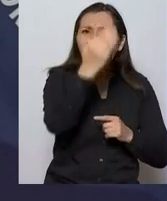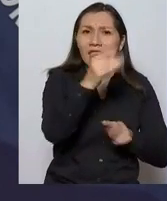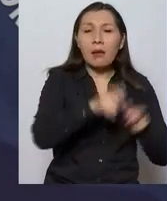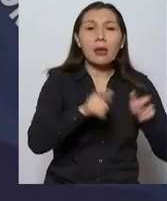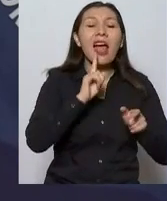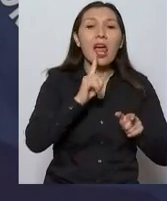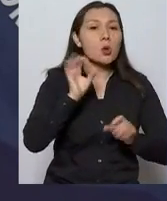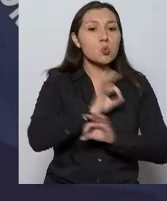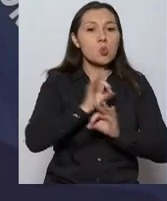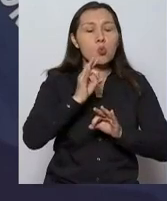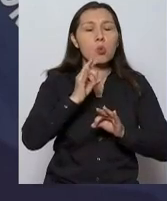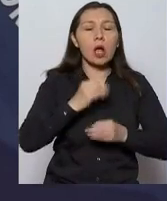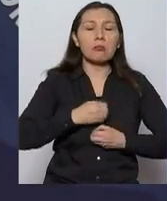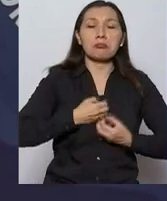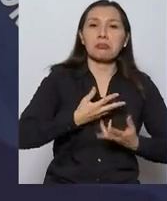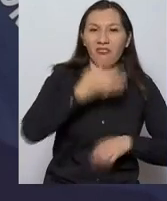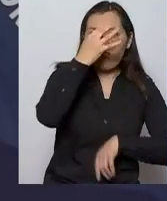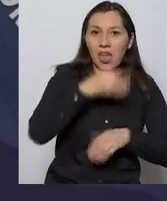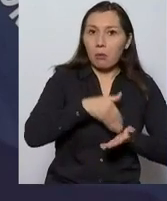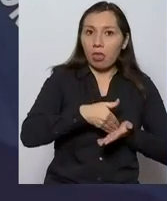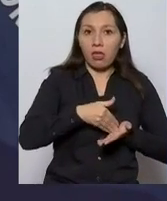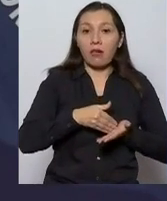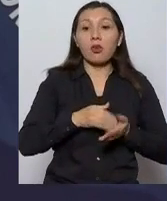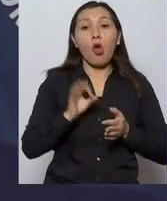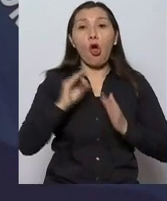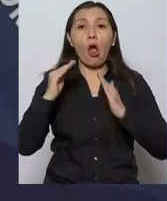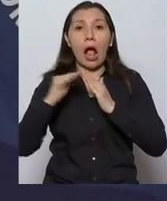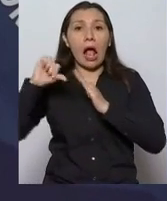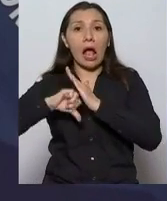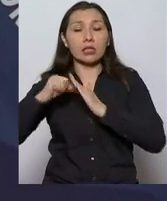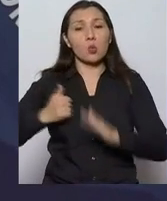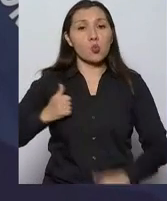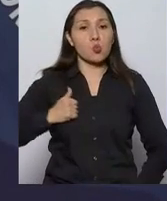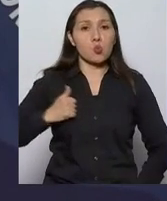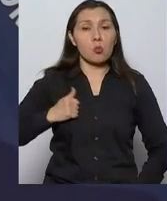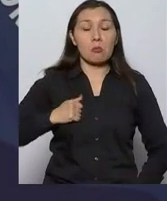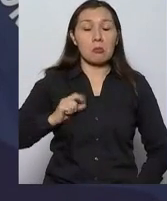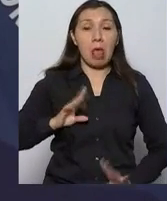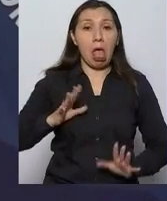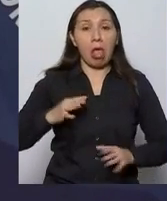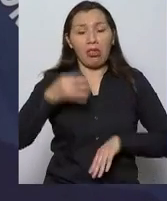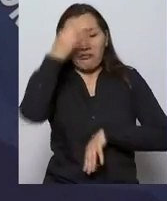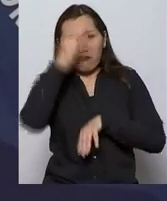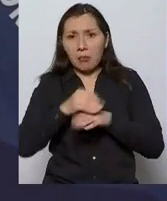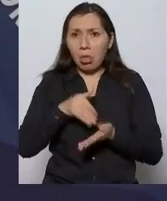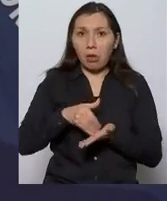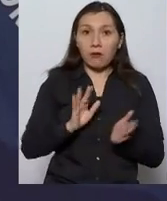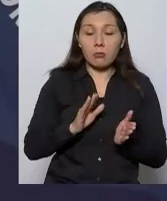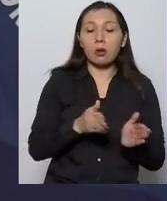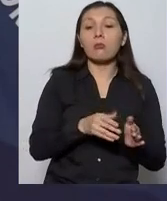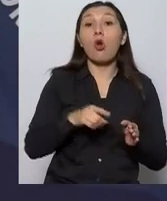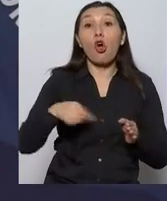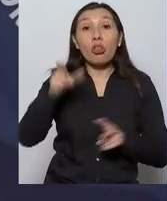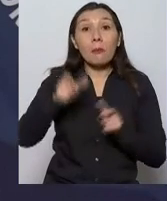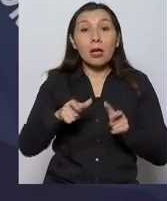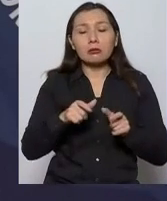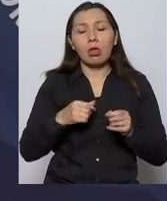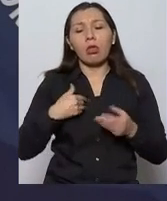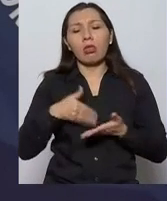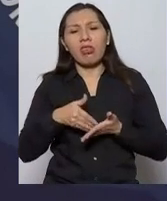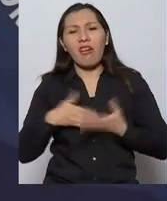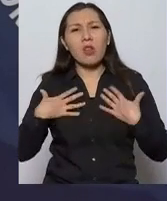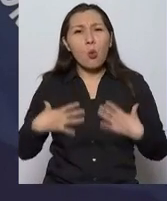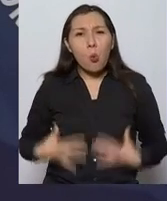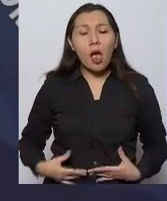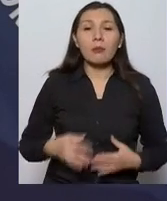los asintomáticos o de los que se manejaron en domicilio y están sin síntomas, y hasta 28 días en los inmunosuprimidos